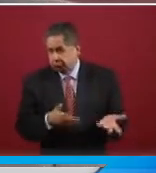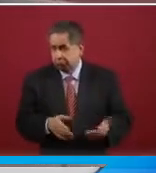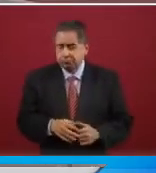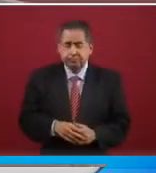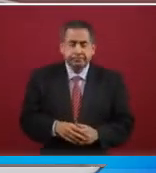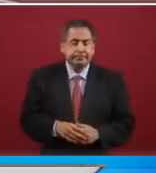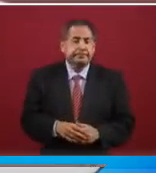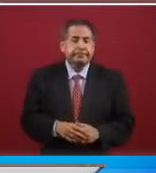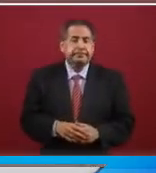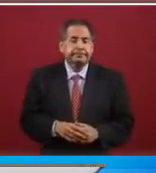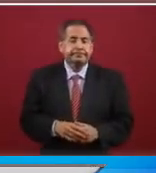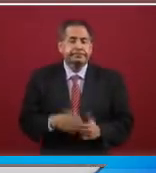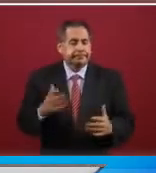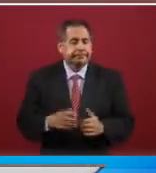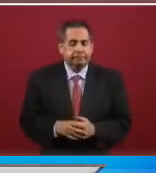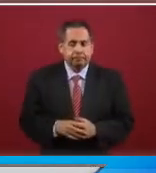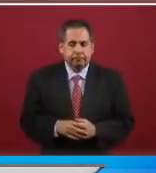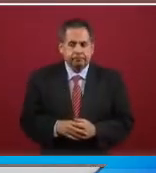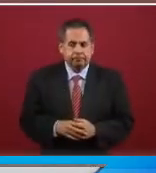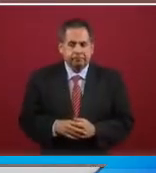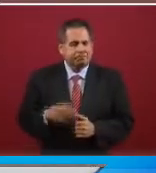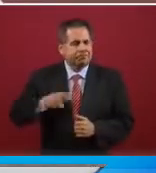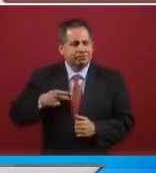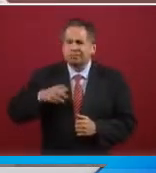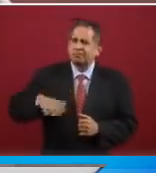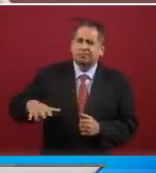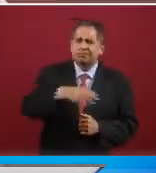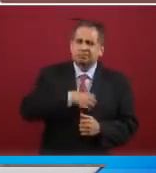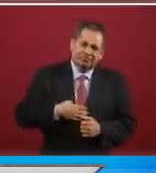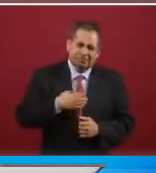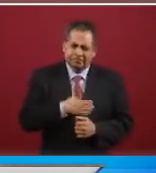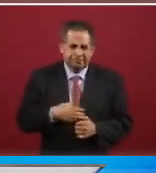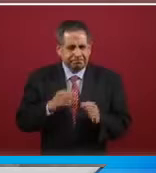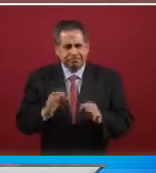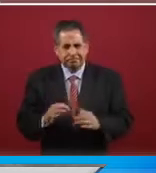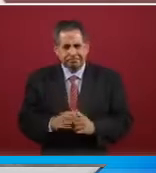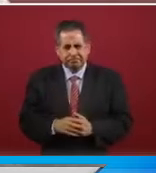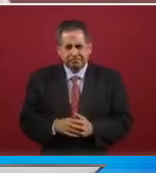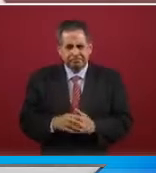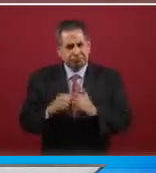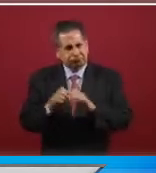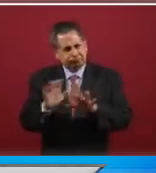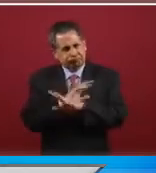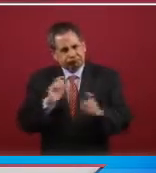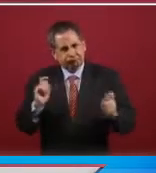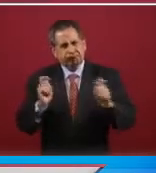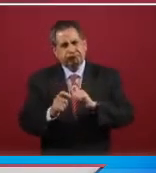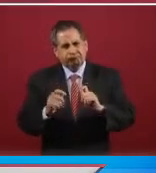Grupos golpistas. Entonces, la gente está contenta con el cambio.